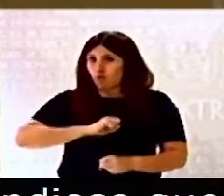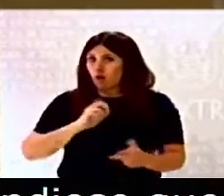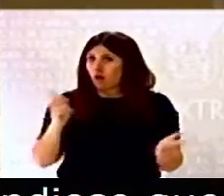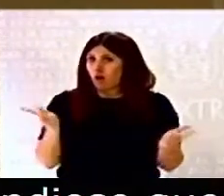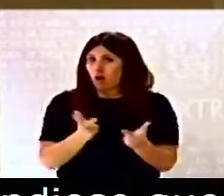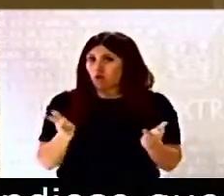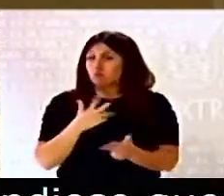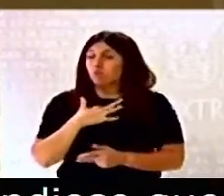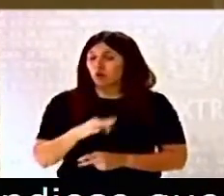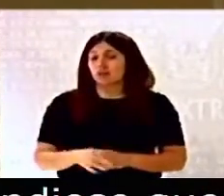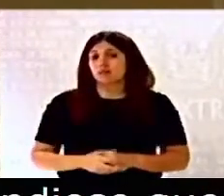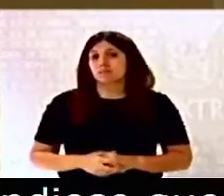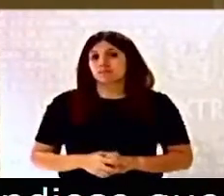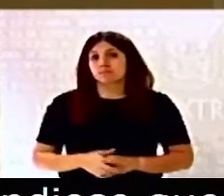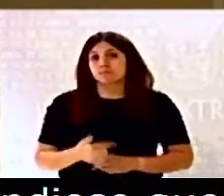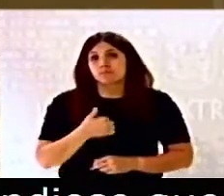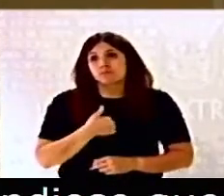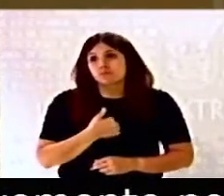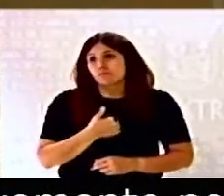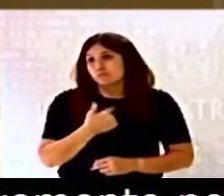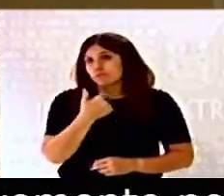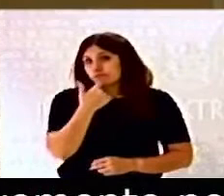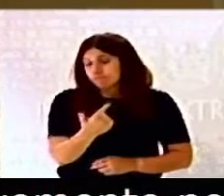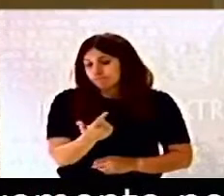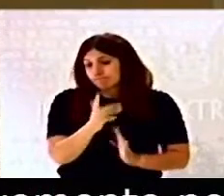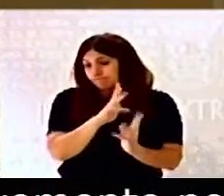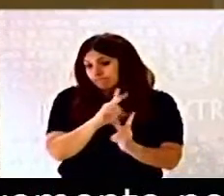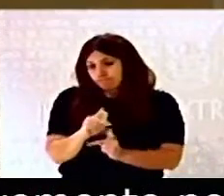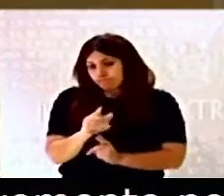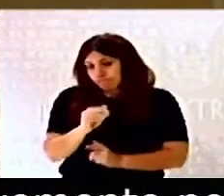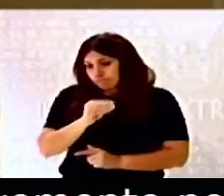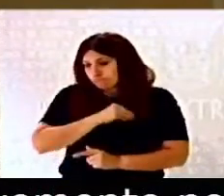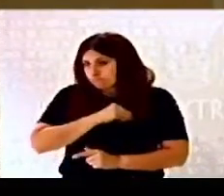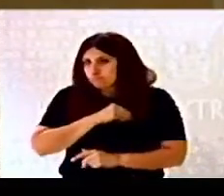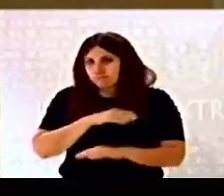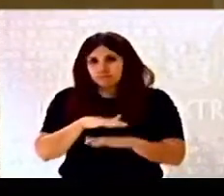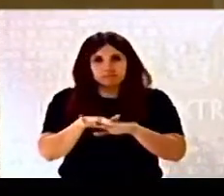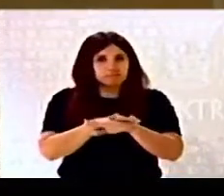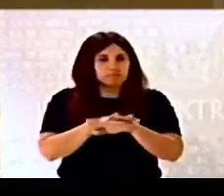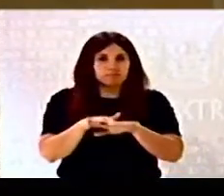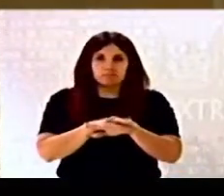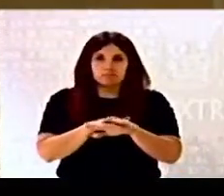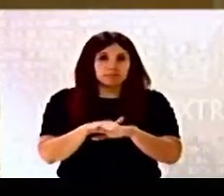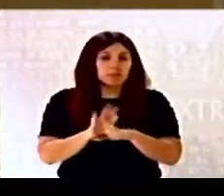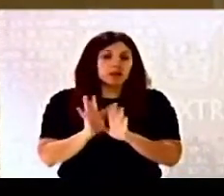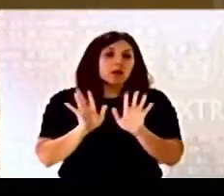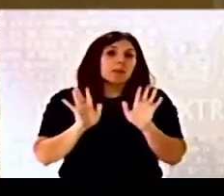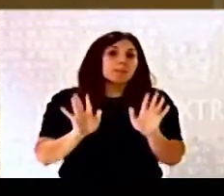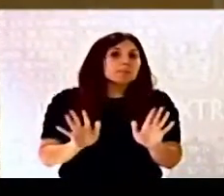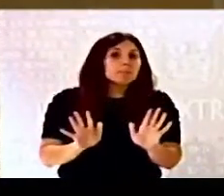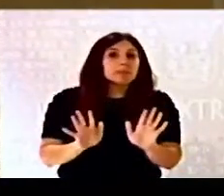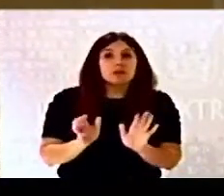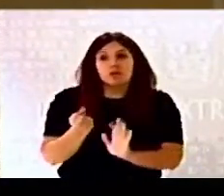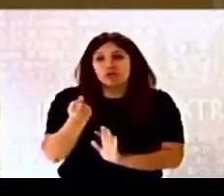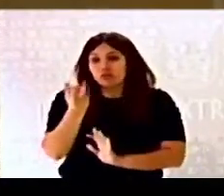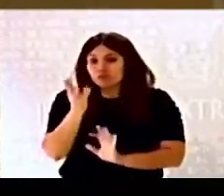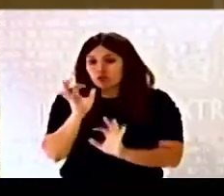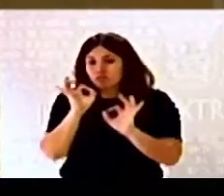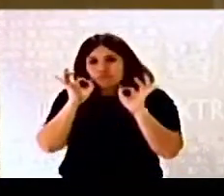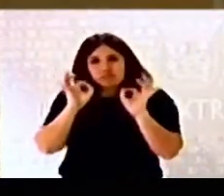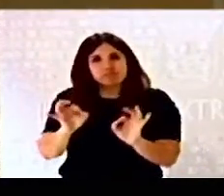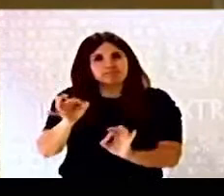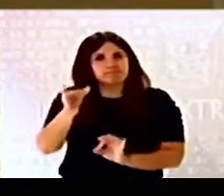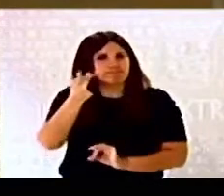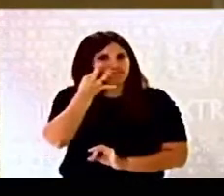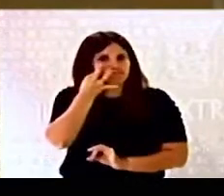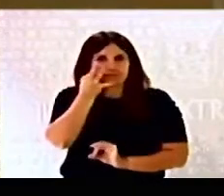Y lamento tener que dar esta noticia, y bien que lo siento, pero las cifras es lo que nos desvelan hoy. Y